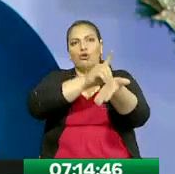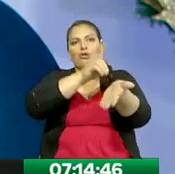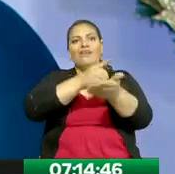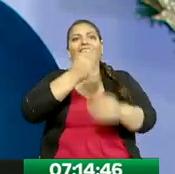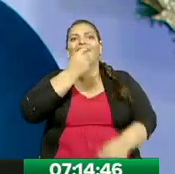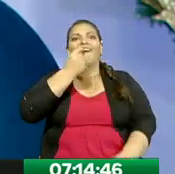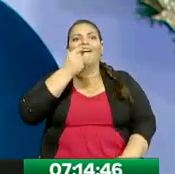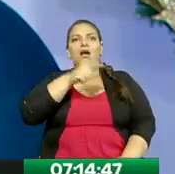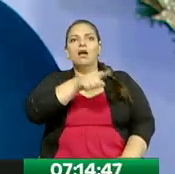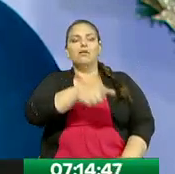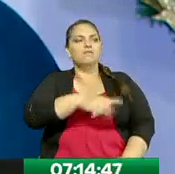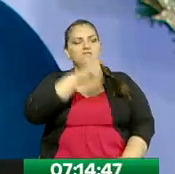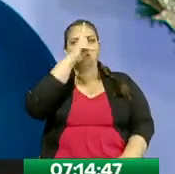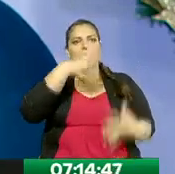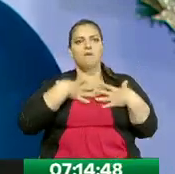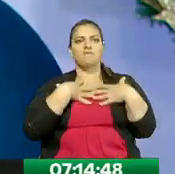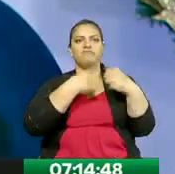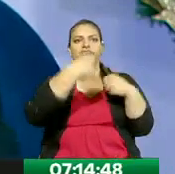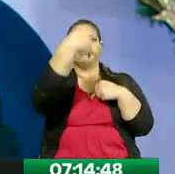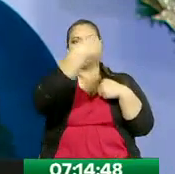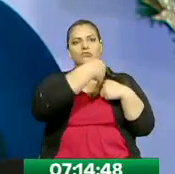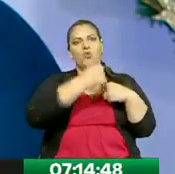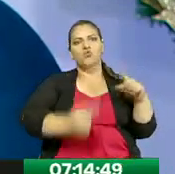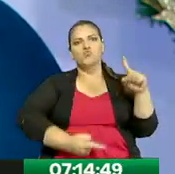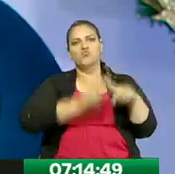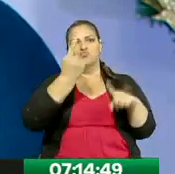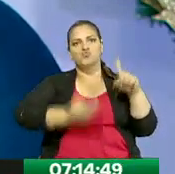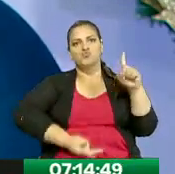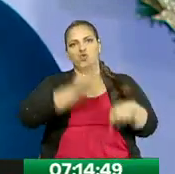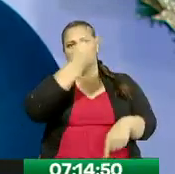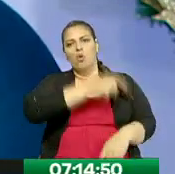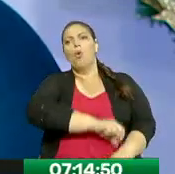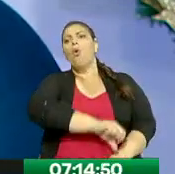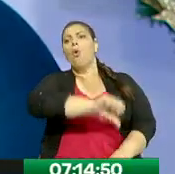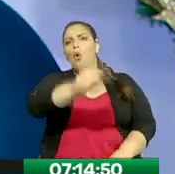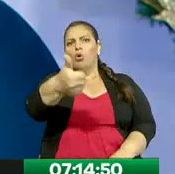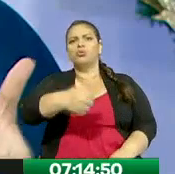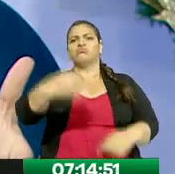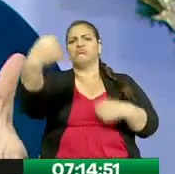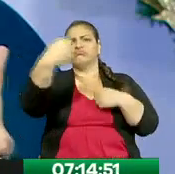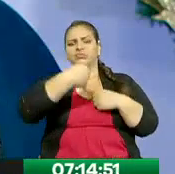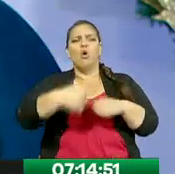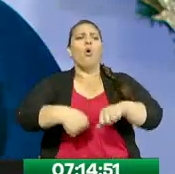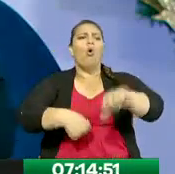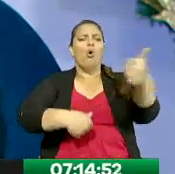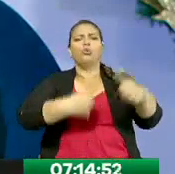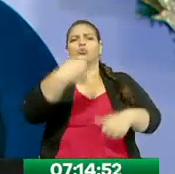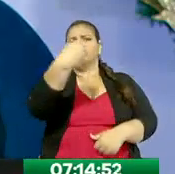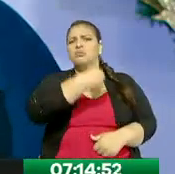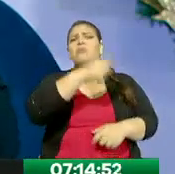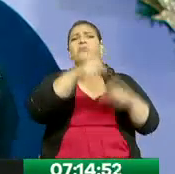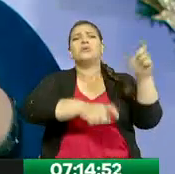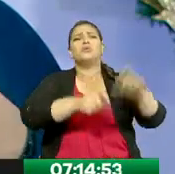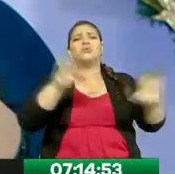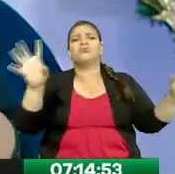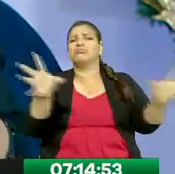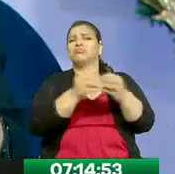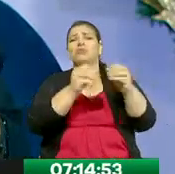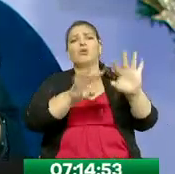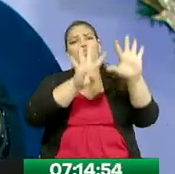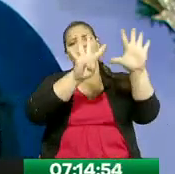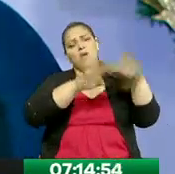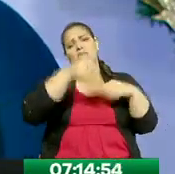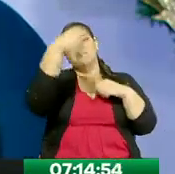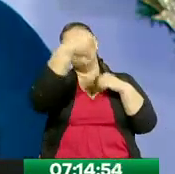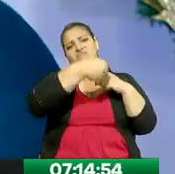y 35 años, no supieron qué hacer. Apoyaron a los abusadores. Y luego de vivir este horror durante